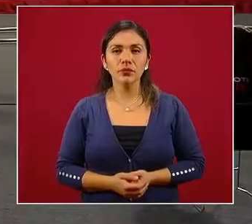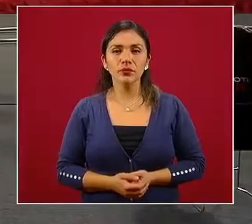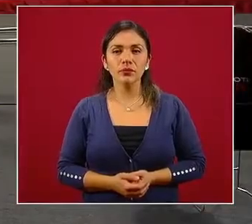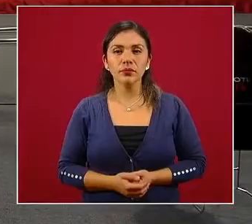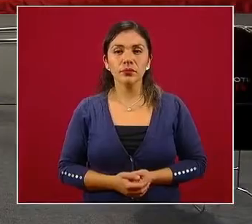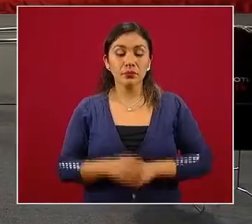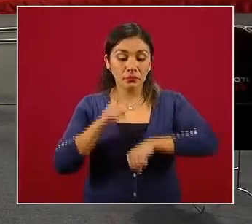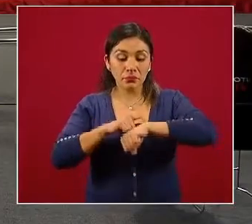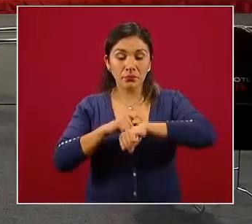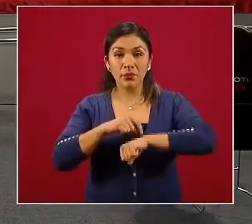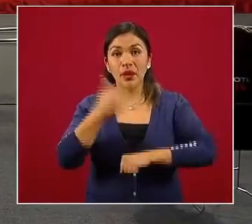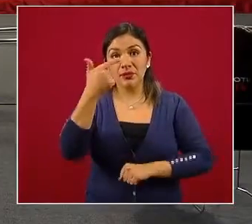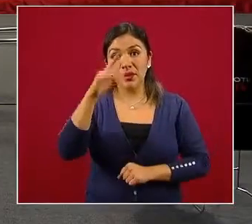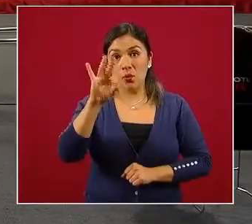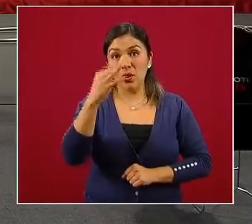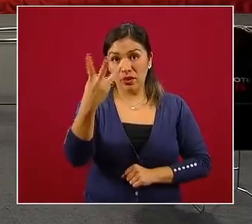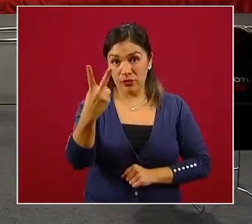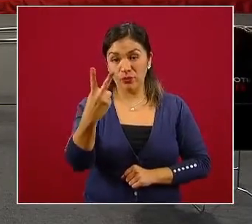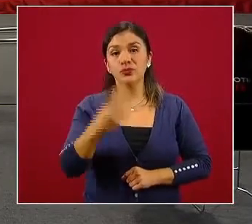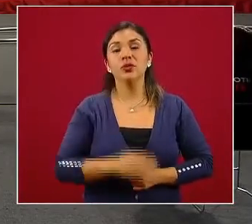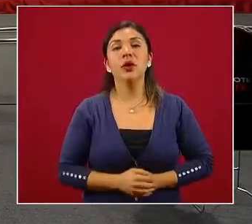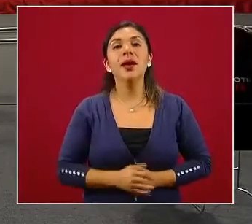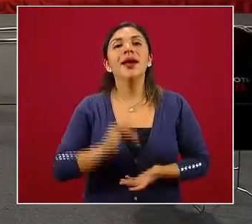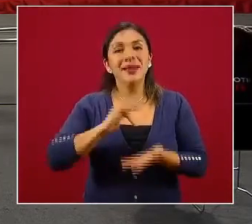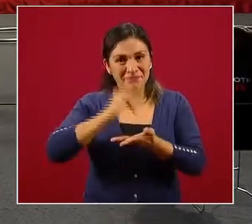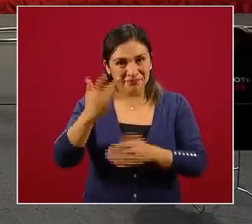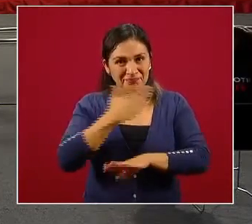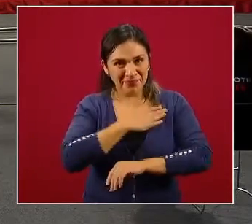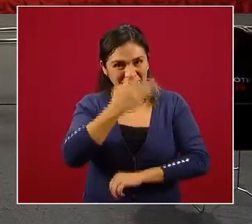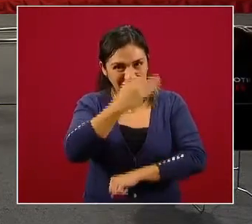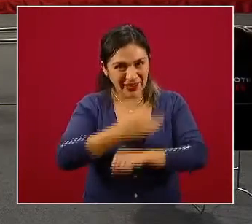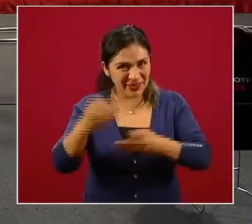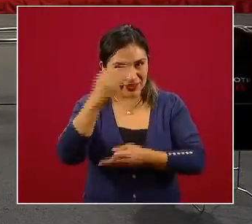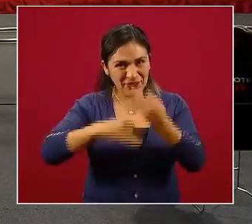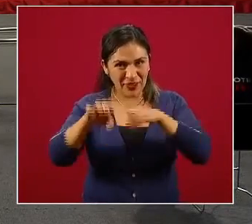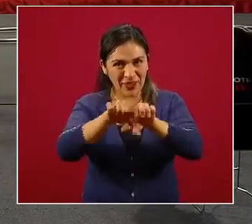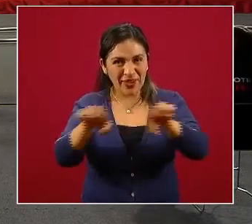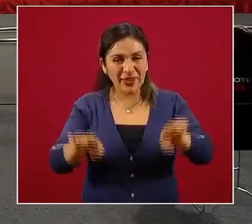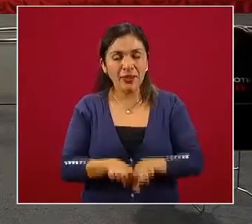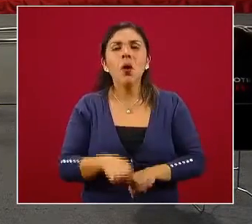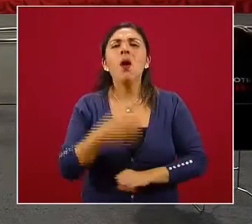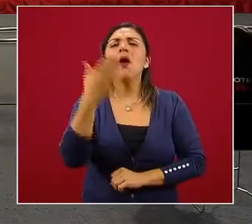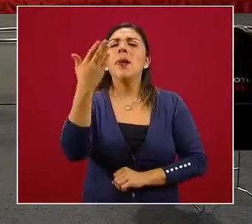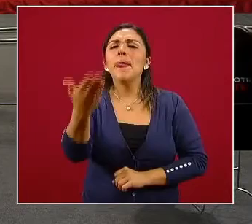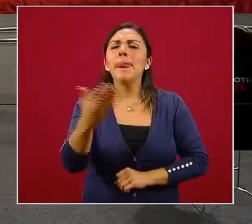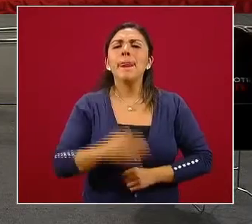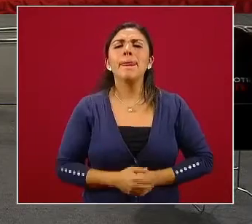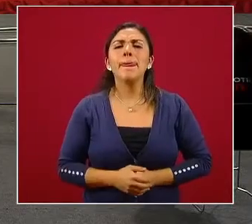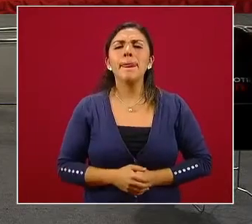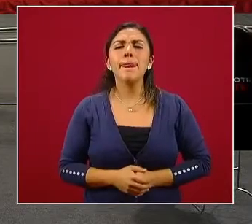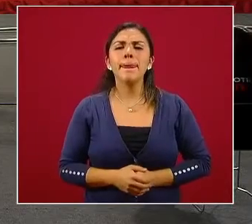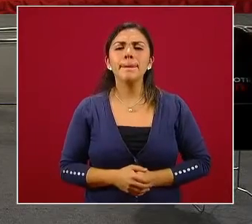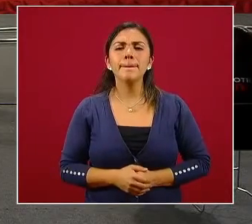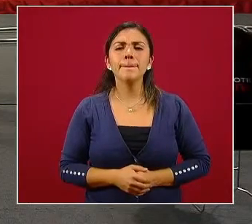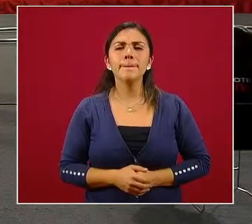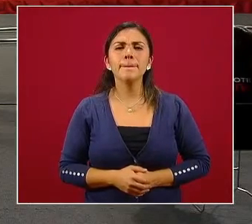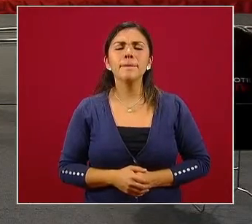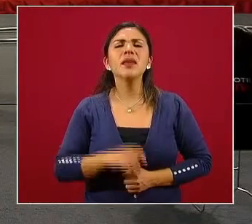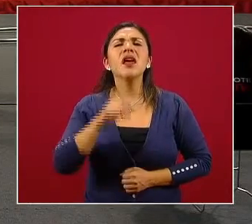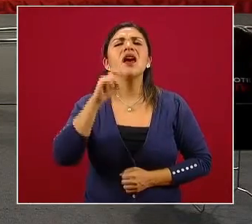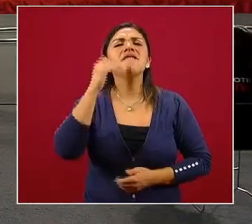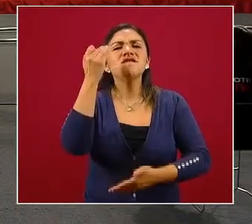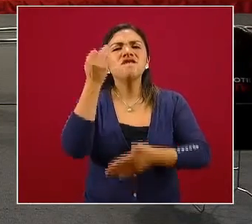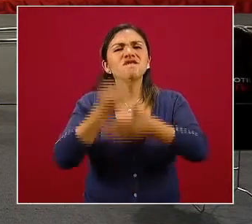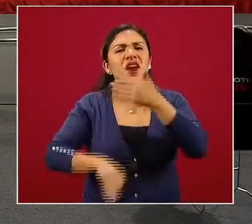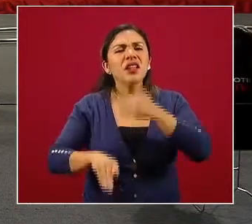Son 19:42. Gracias, doctor. Buenas tardes a su equipo. Doctor, ¿qué fue lo que faltó